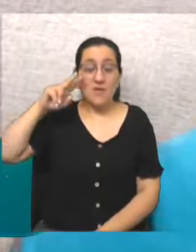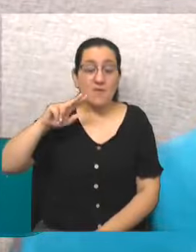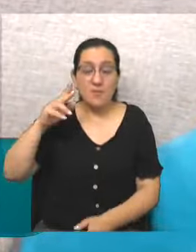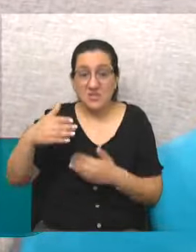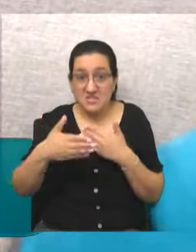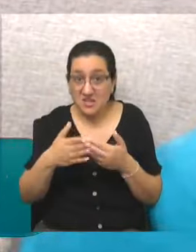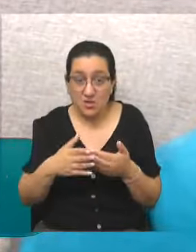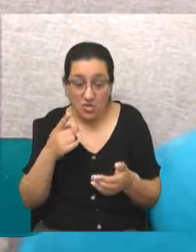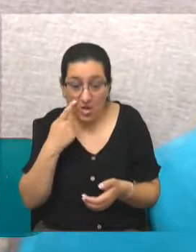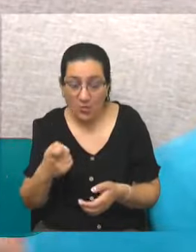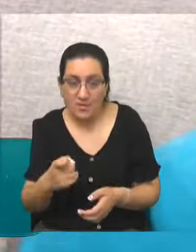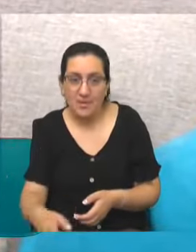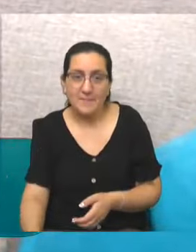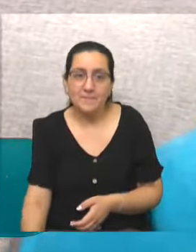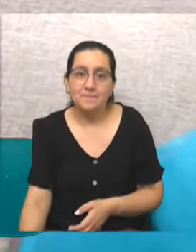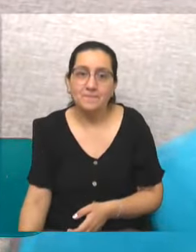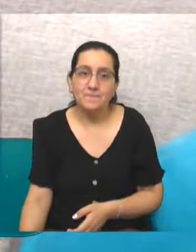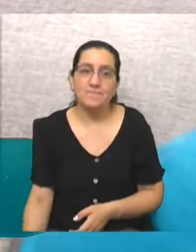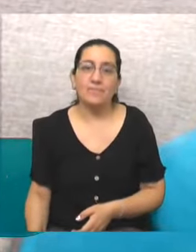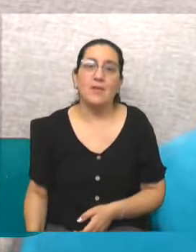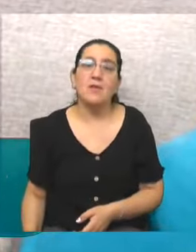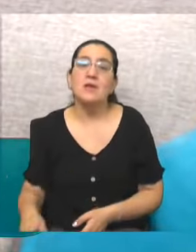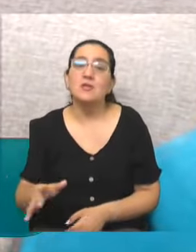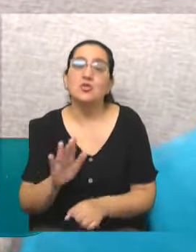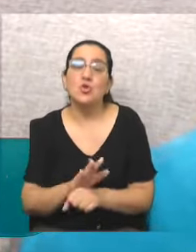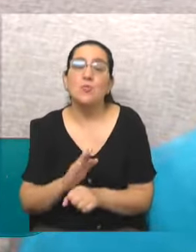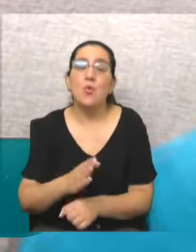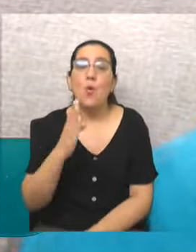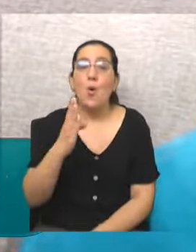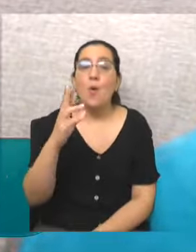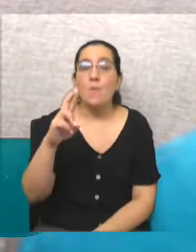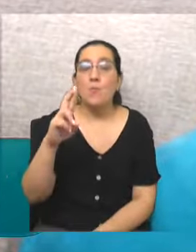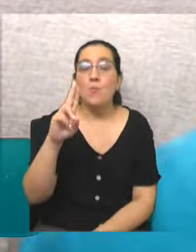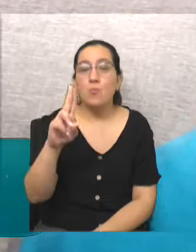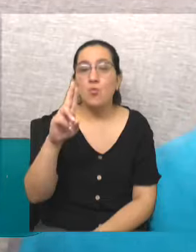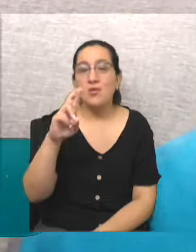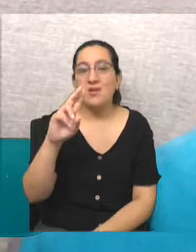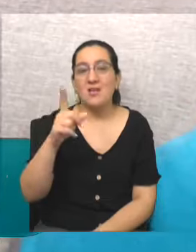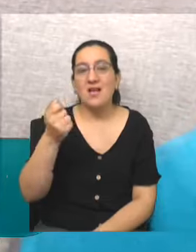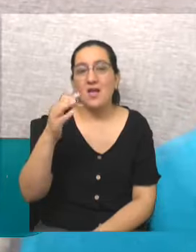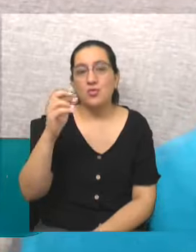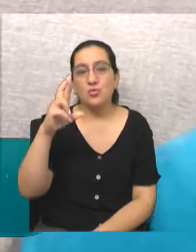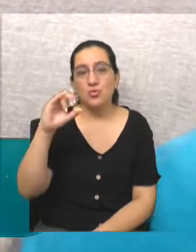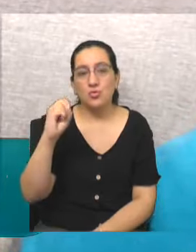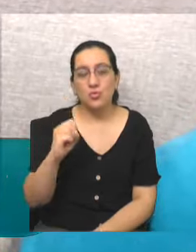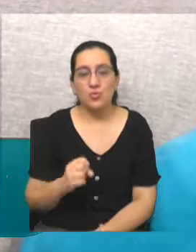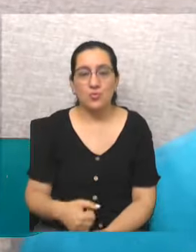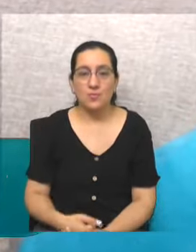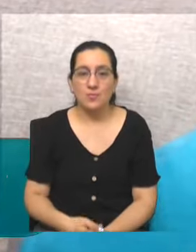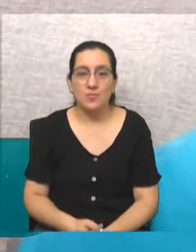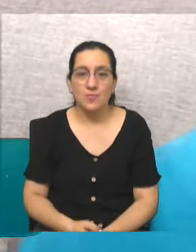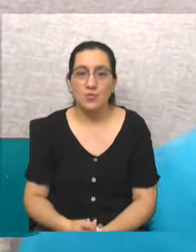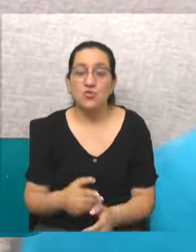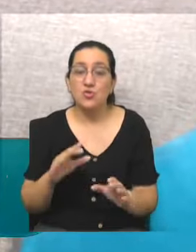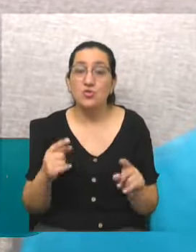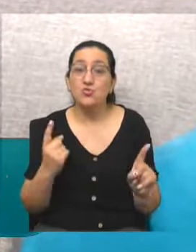realidad, de alguna forma, eso es como una especie de purgatorio, ¿no? Porque dice en un momento, a Comala se llega bajando y se sale subiendo. Entonces, todos estos